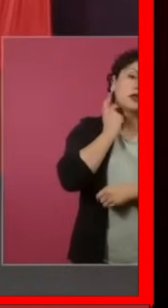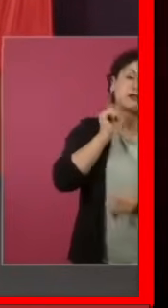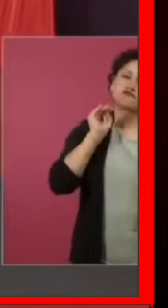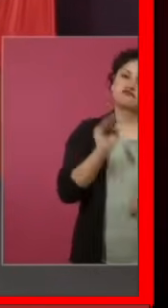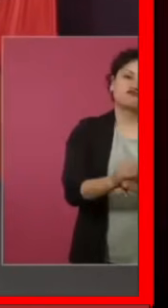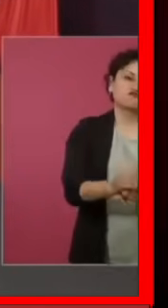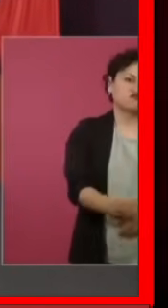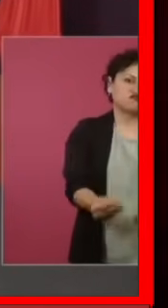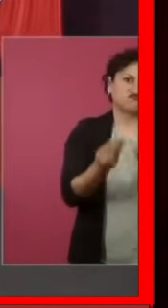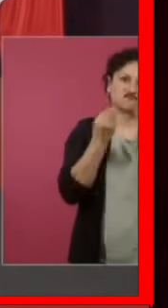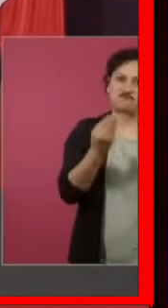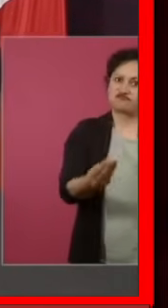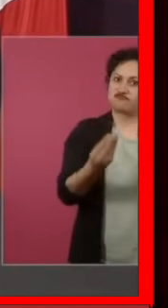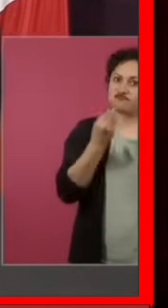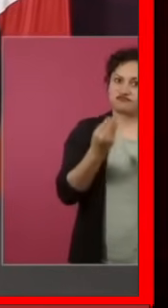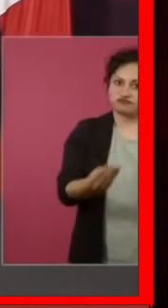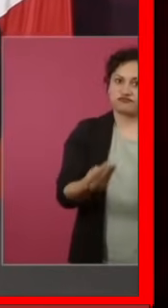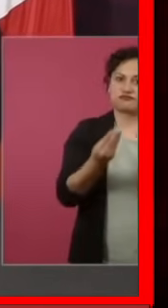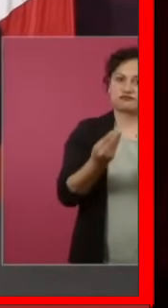Senadores